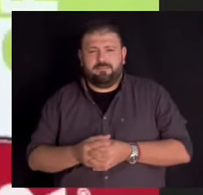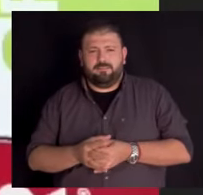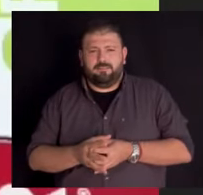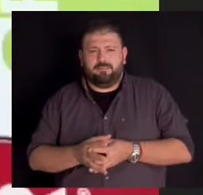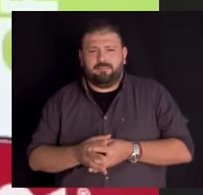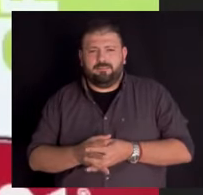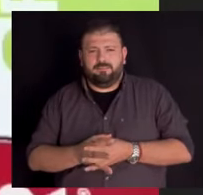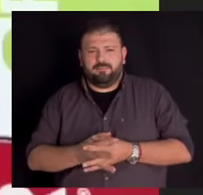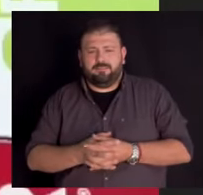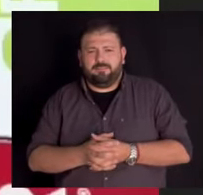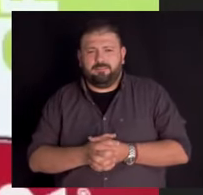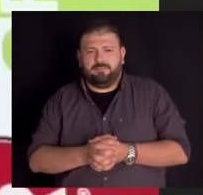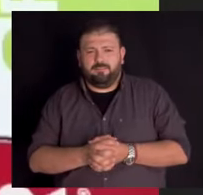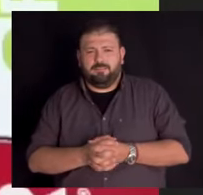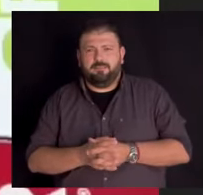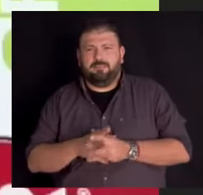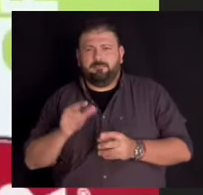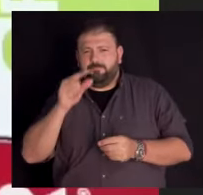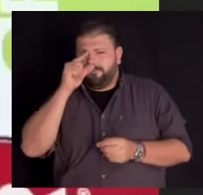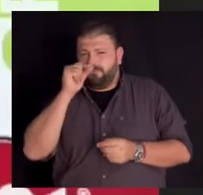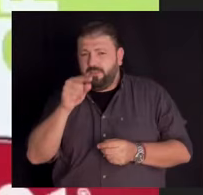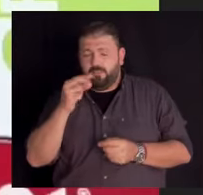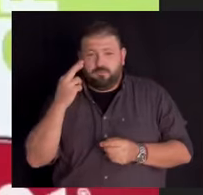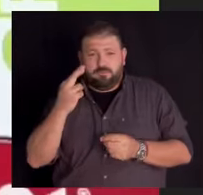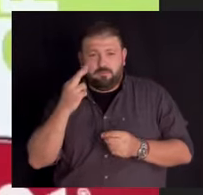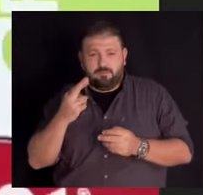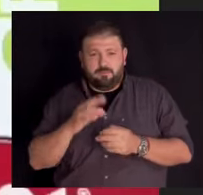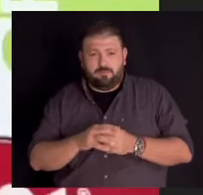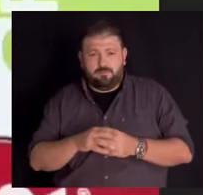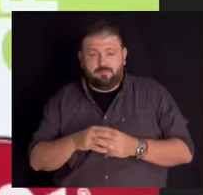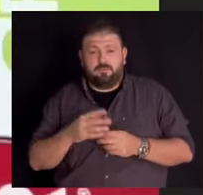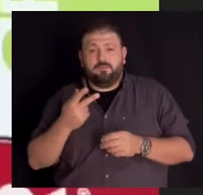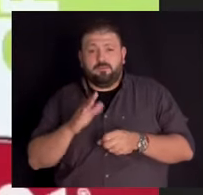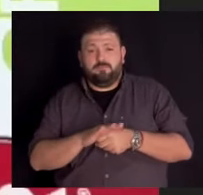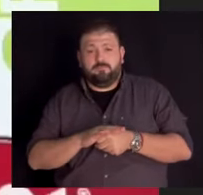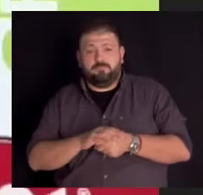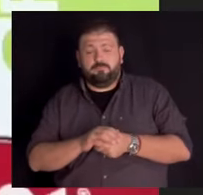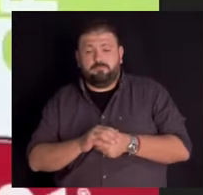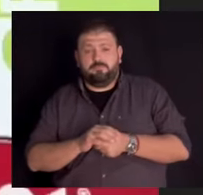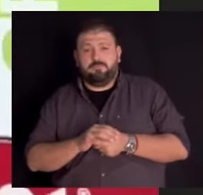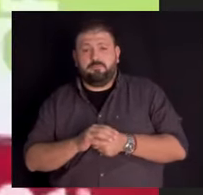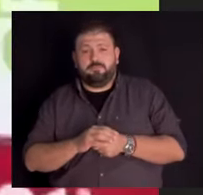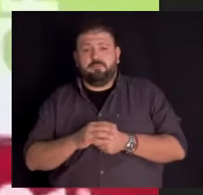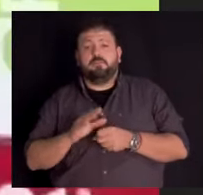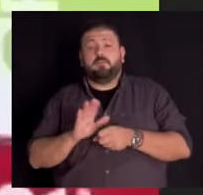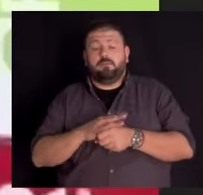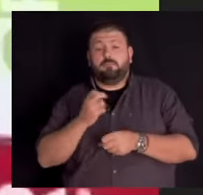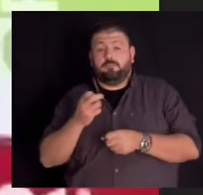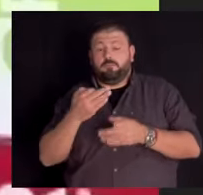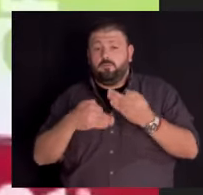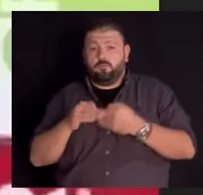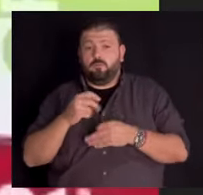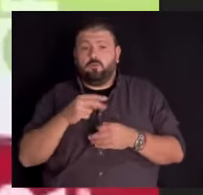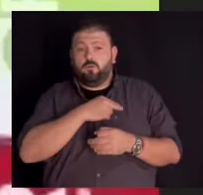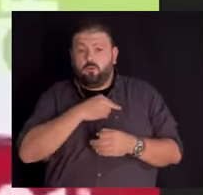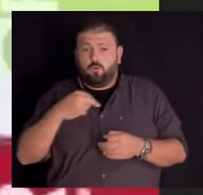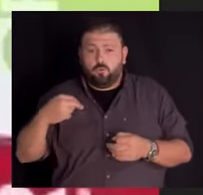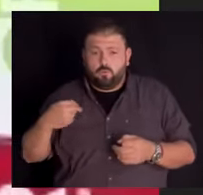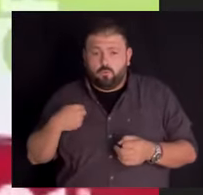alergias, el aire y todo eso empieza a deshacer. Es súper importante. ¿Cómo empiezo con la nutrición? Podemos